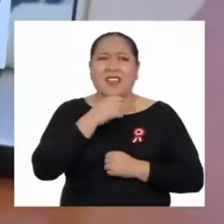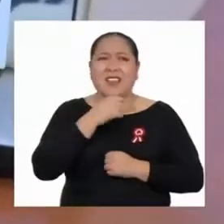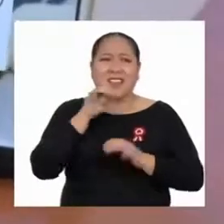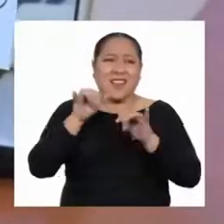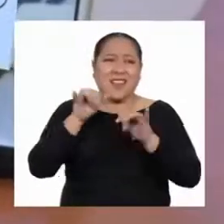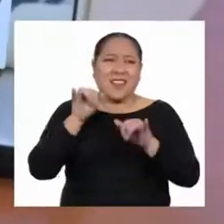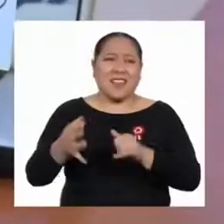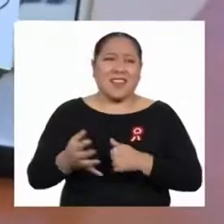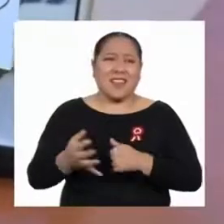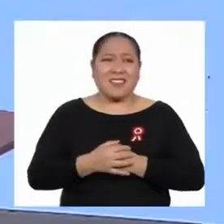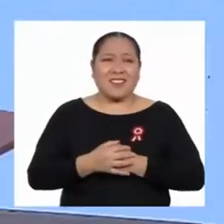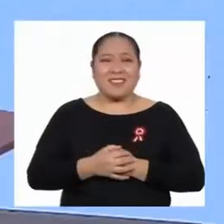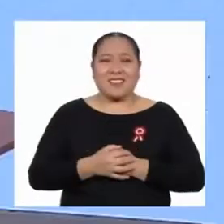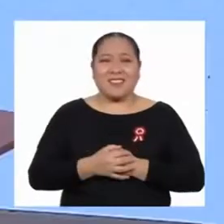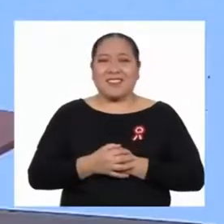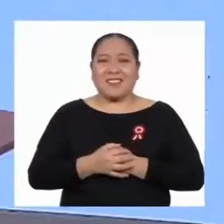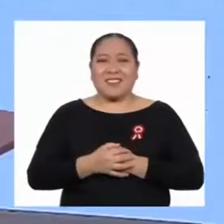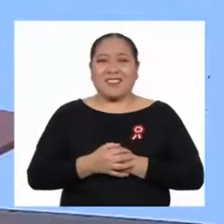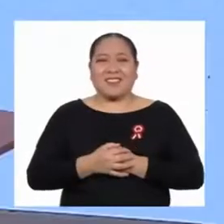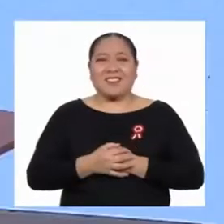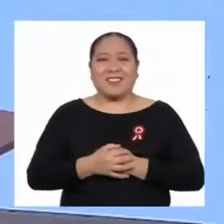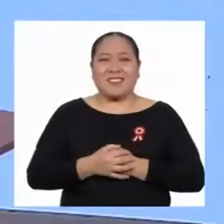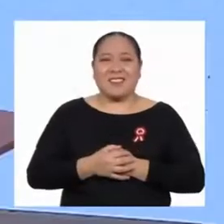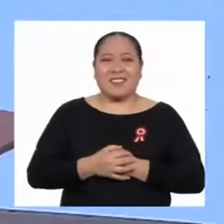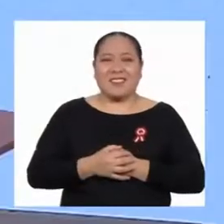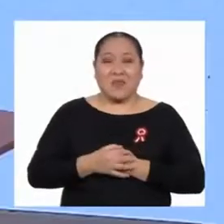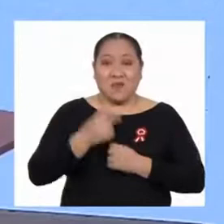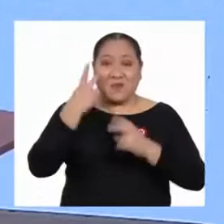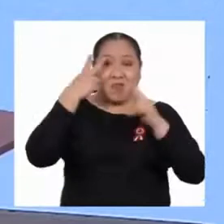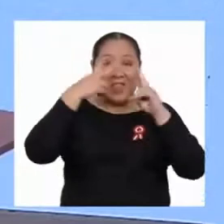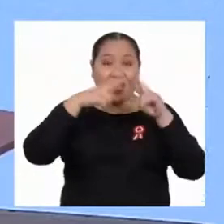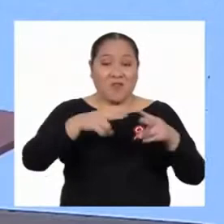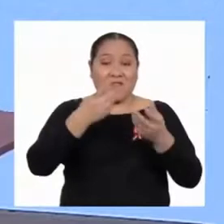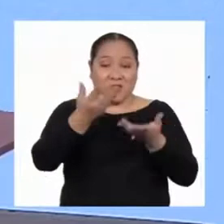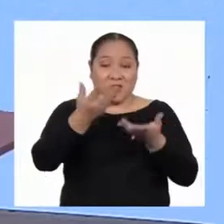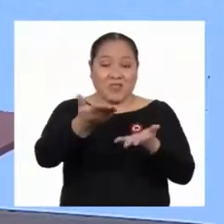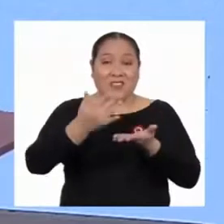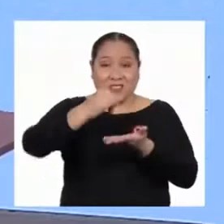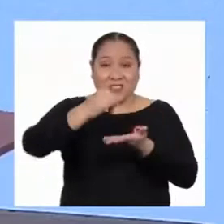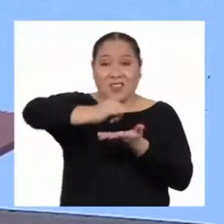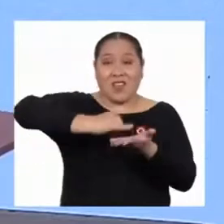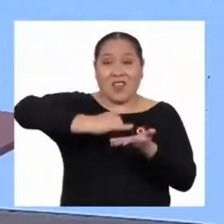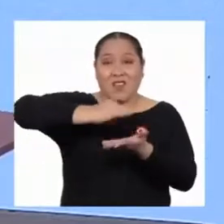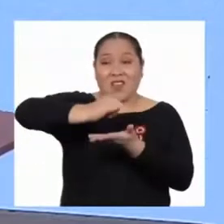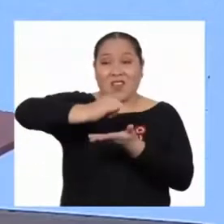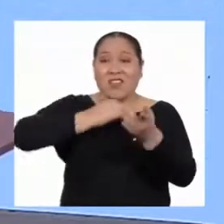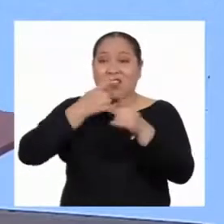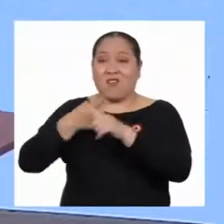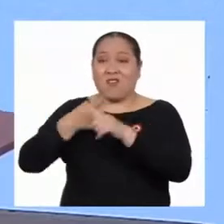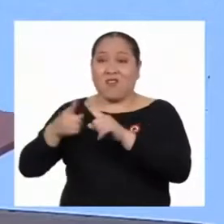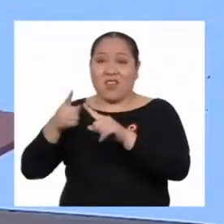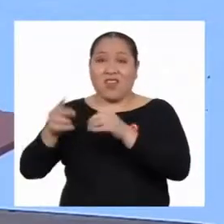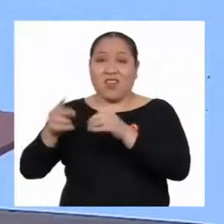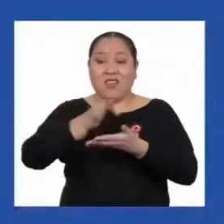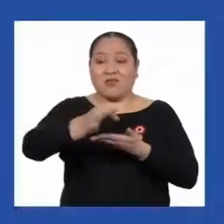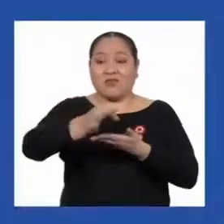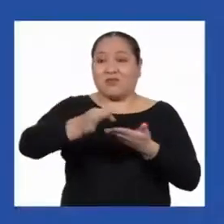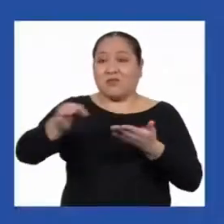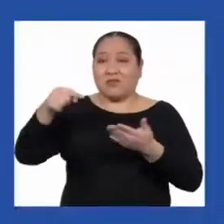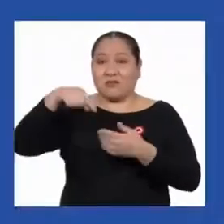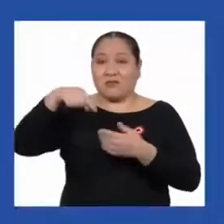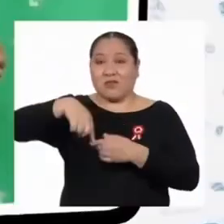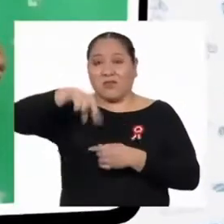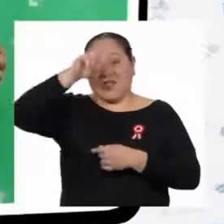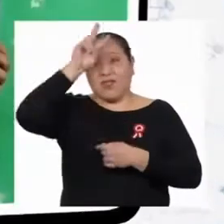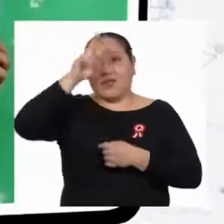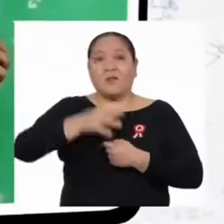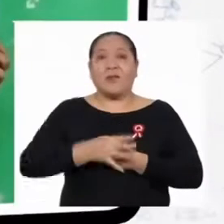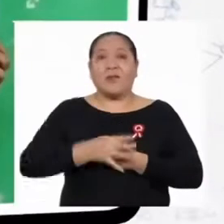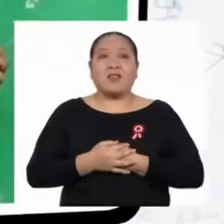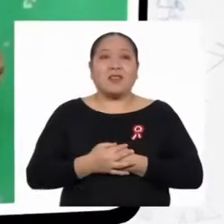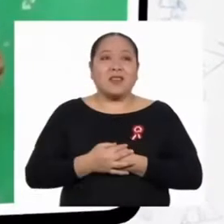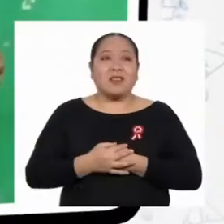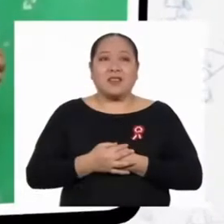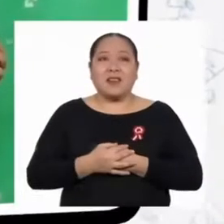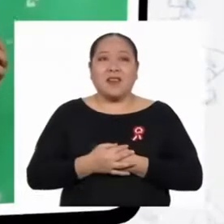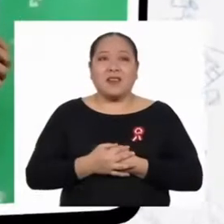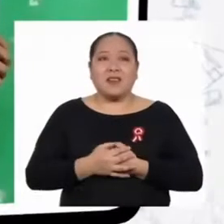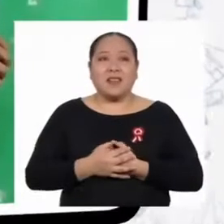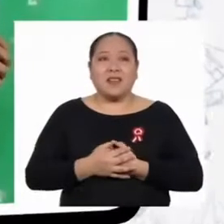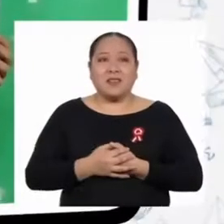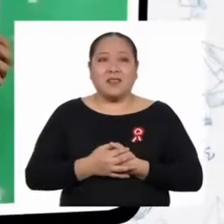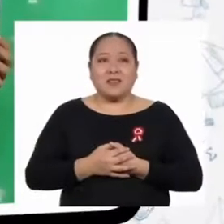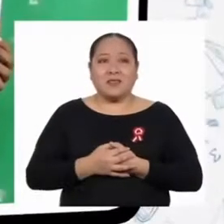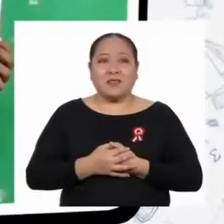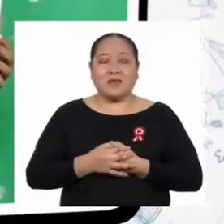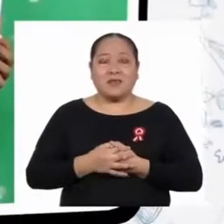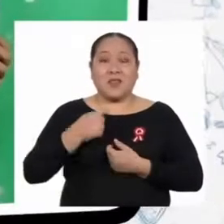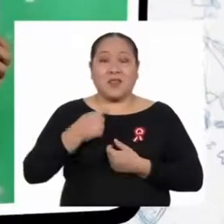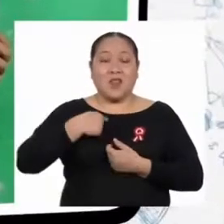quedó. Veamos lo que nos han enviado desde diferentes partes del Perú. Estoy